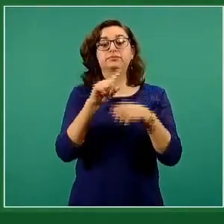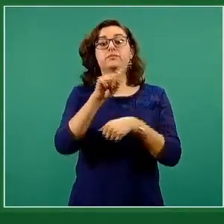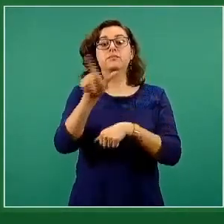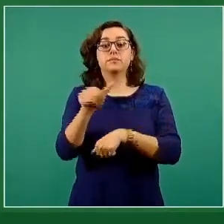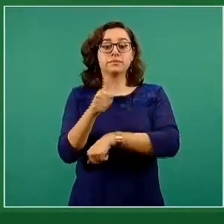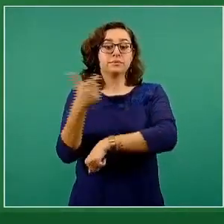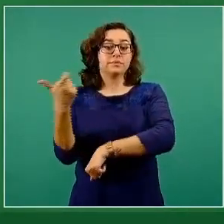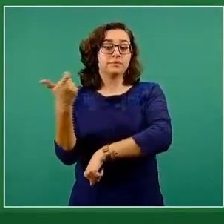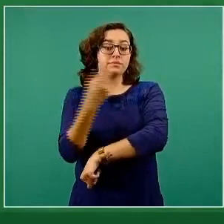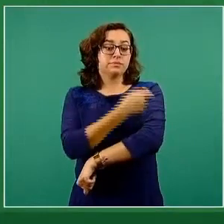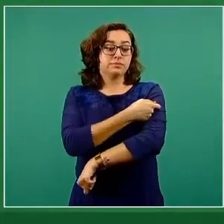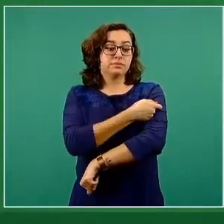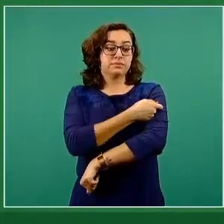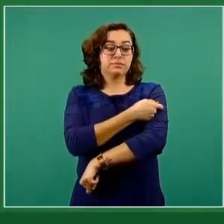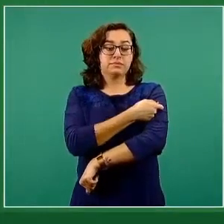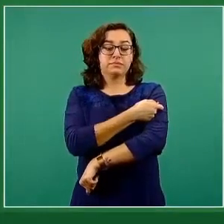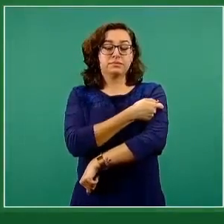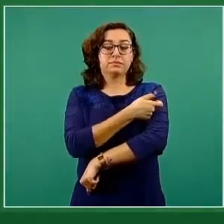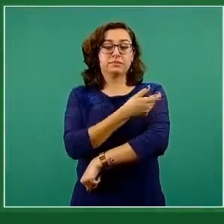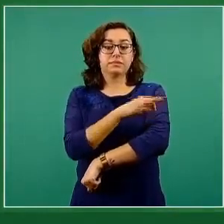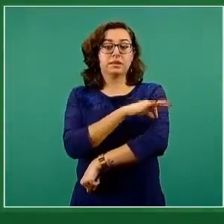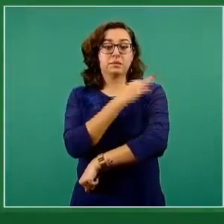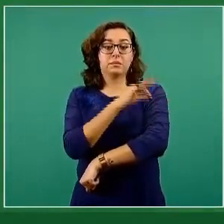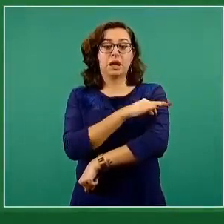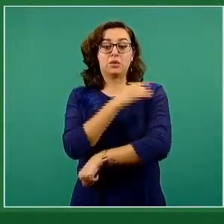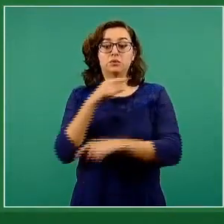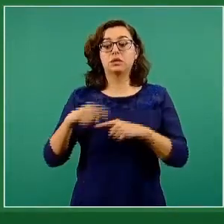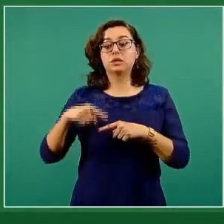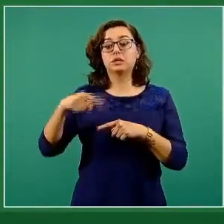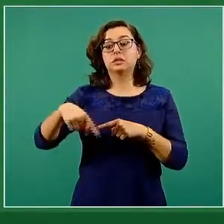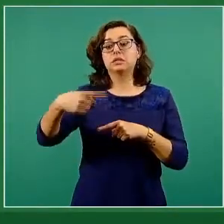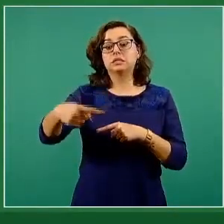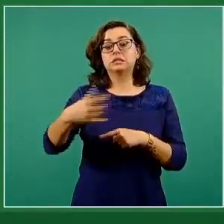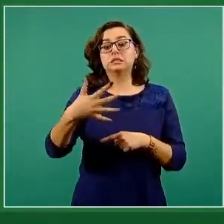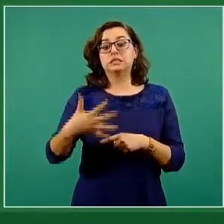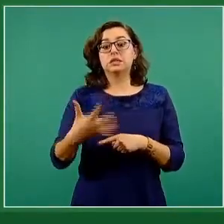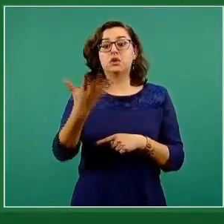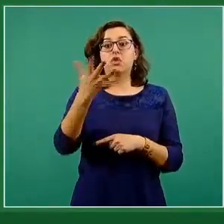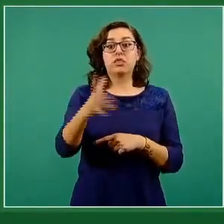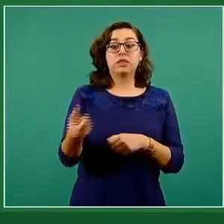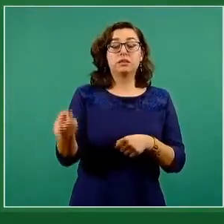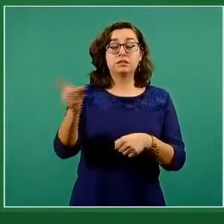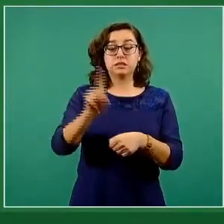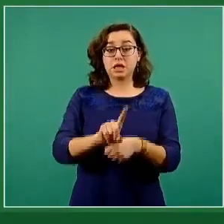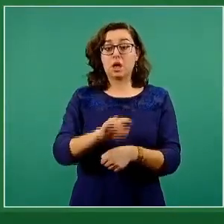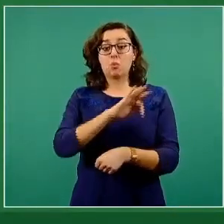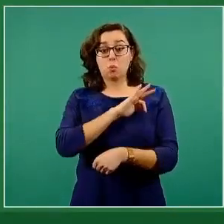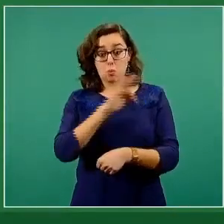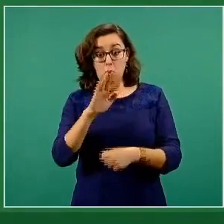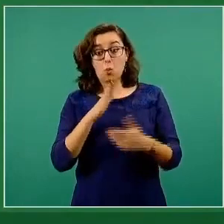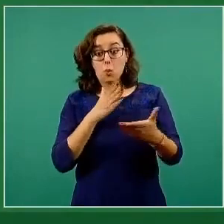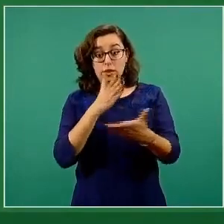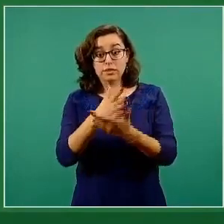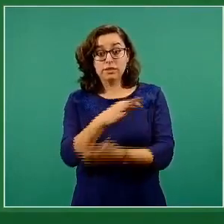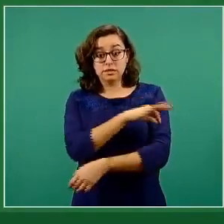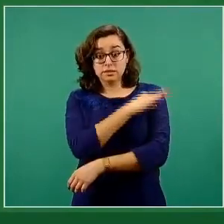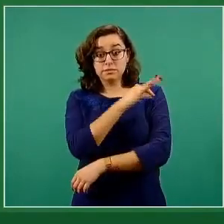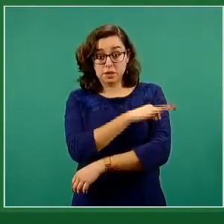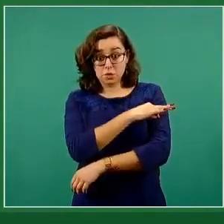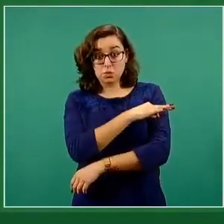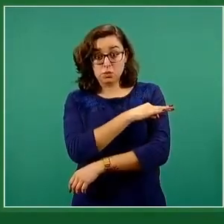corresponde vacunarse dentro de 5 a 10 días. Las personas pueden ir aún así